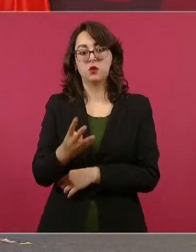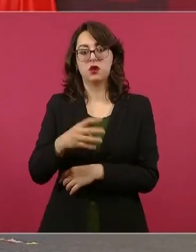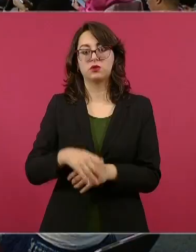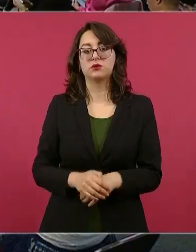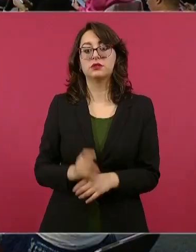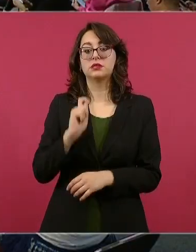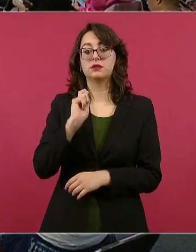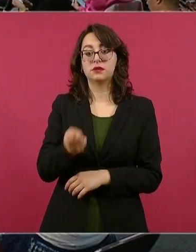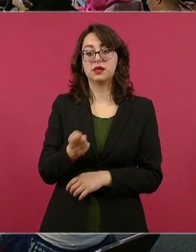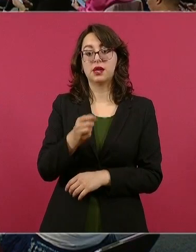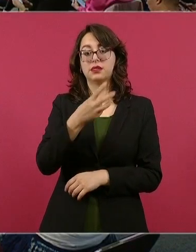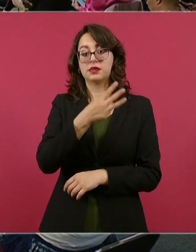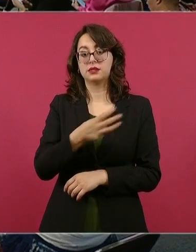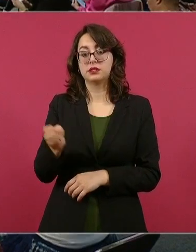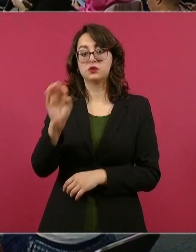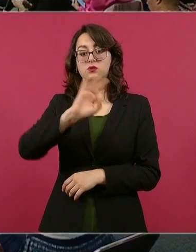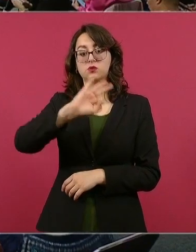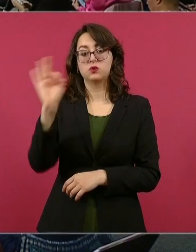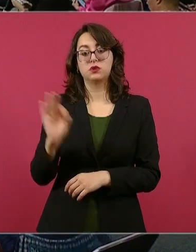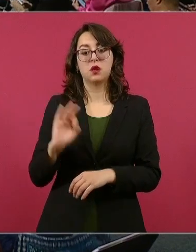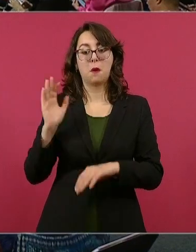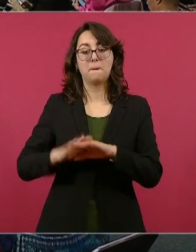339% más.